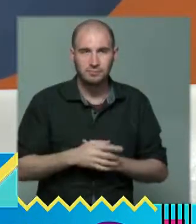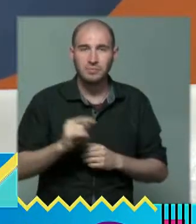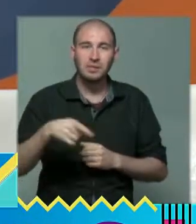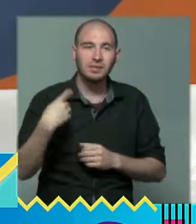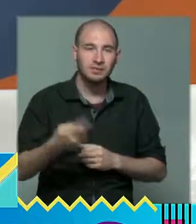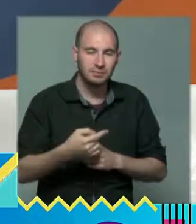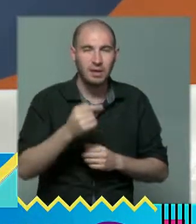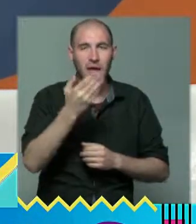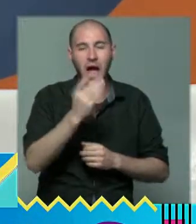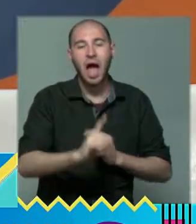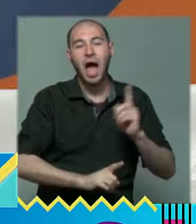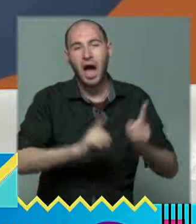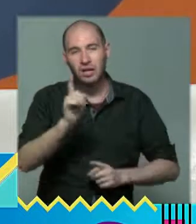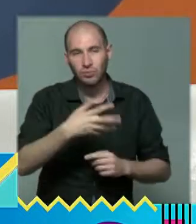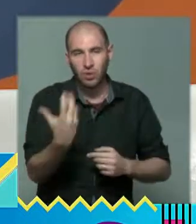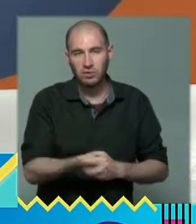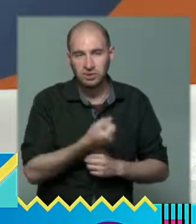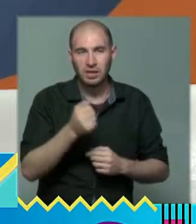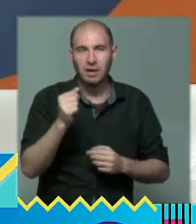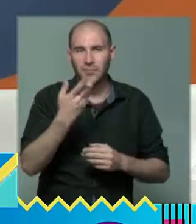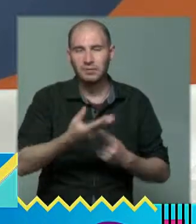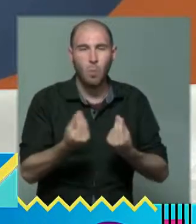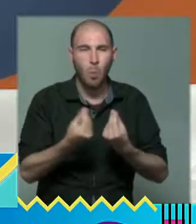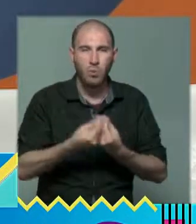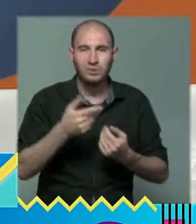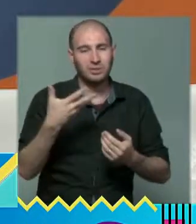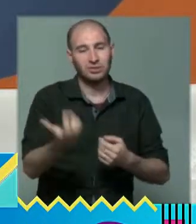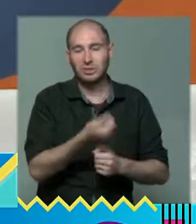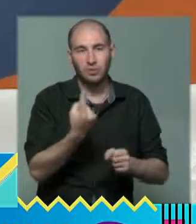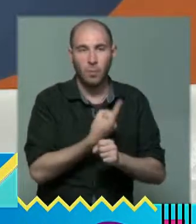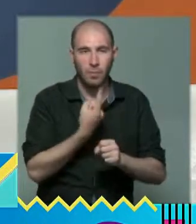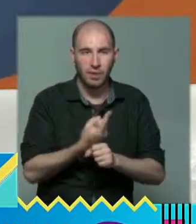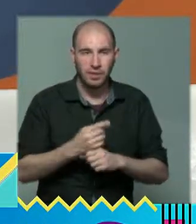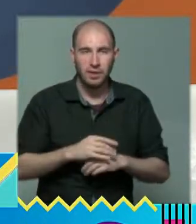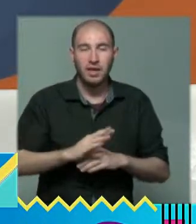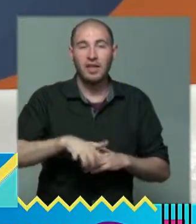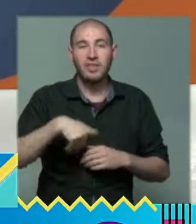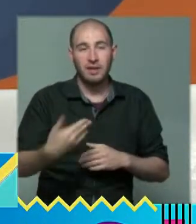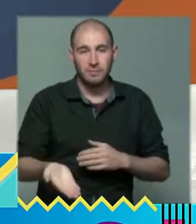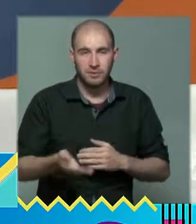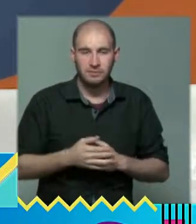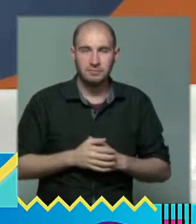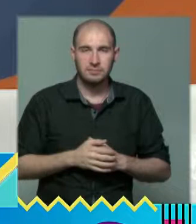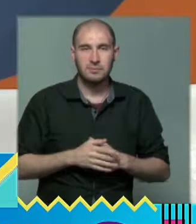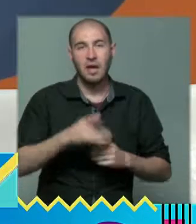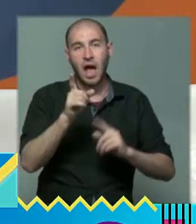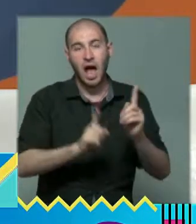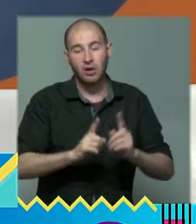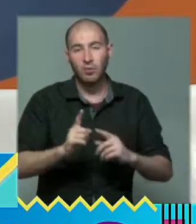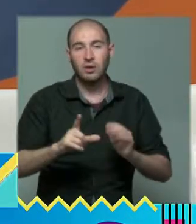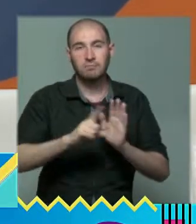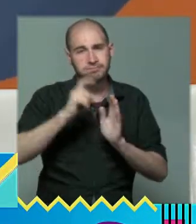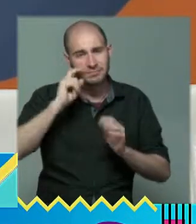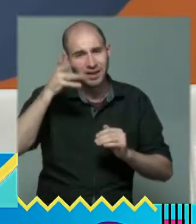terminan siendo algunos pocos los que llegan a esto y tenemos una gran cantidad de la población que no puede llegar y que después alguno de esos comete algún